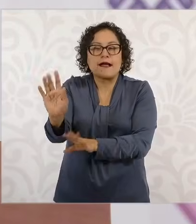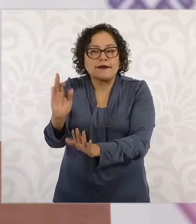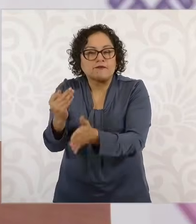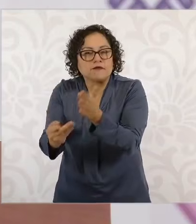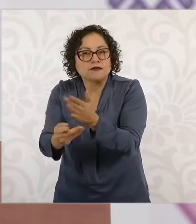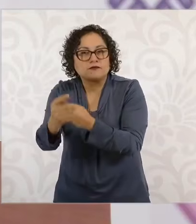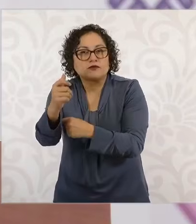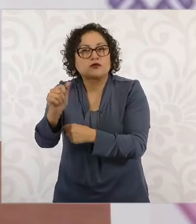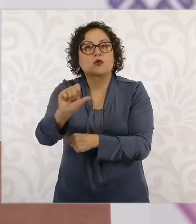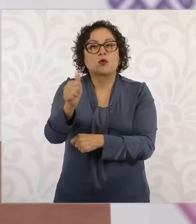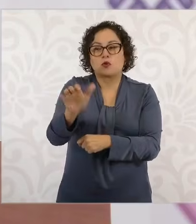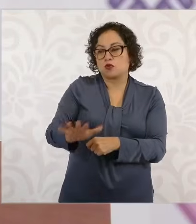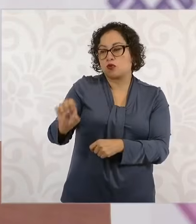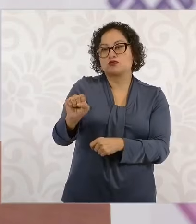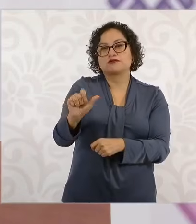de Salina Cruz.